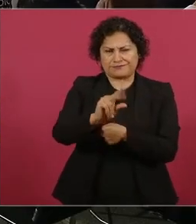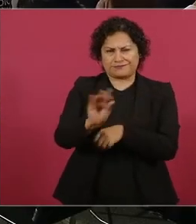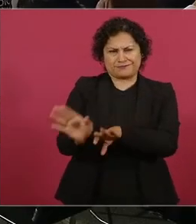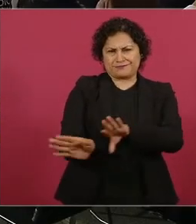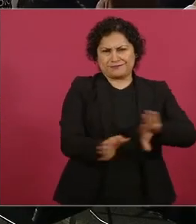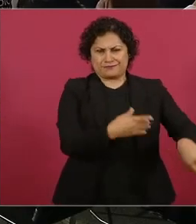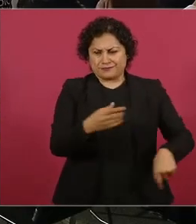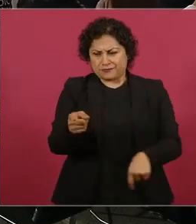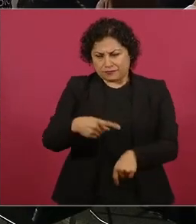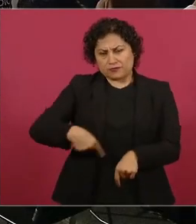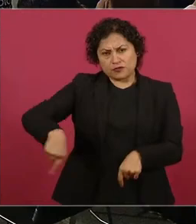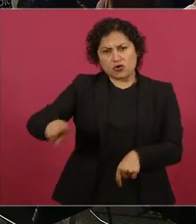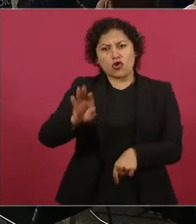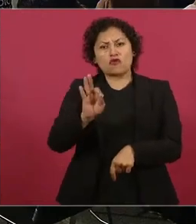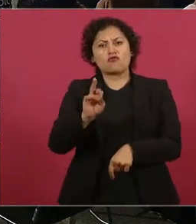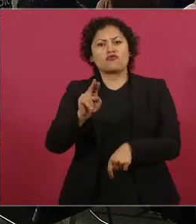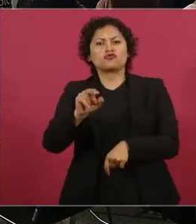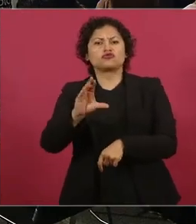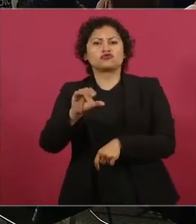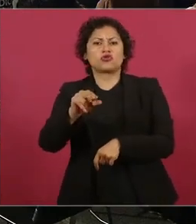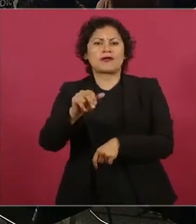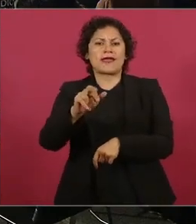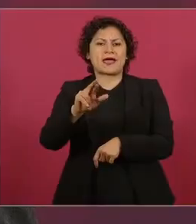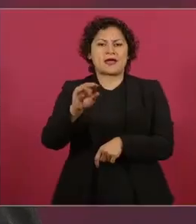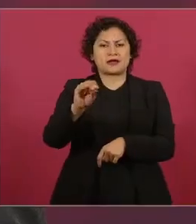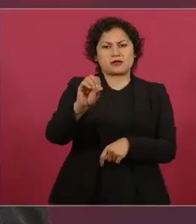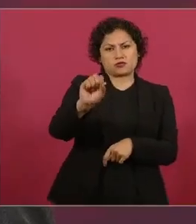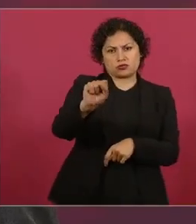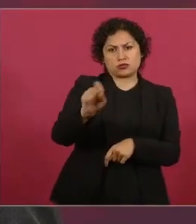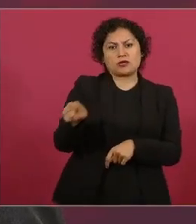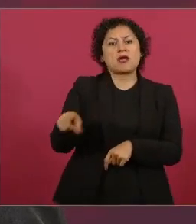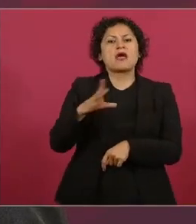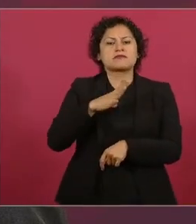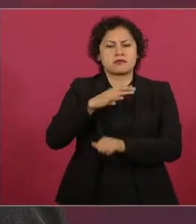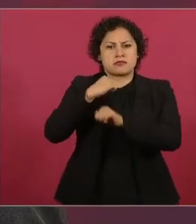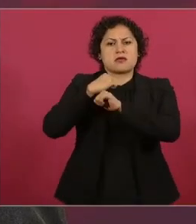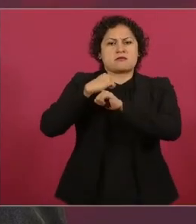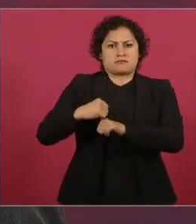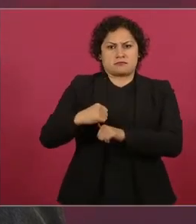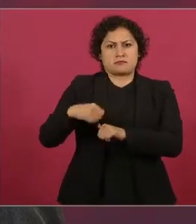que lo que obtiene el presidente de México.